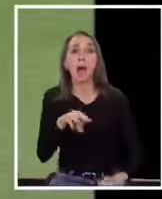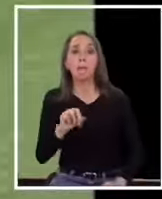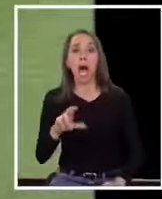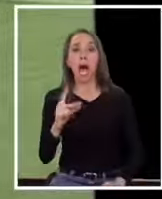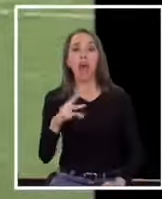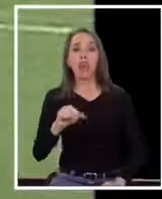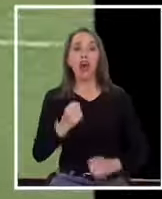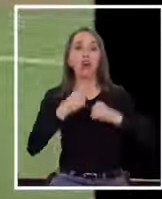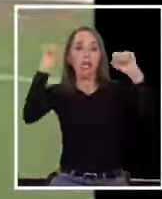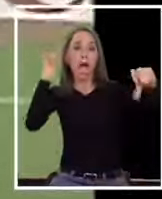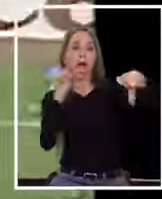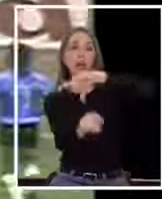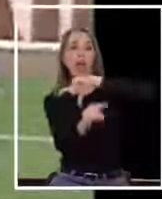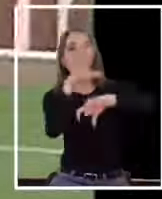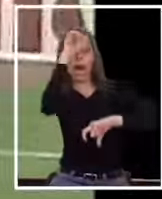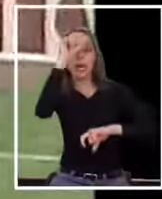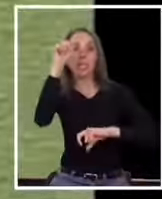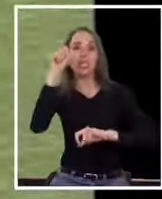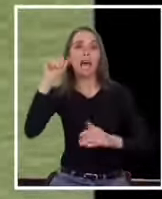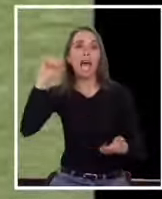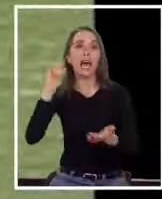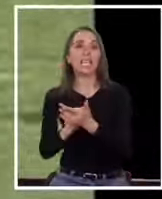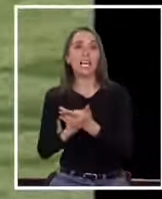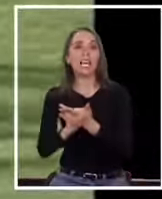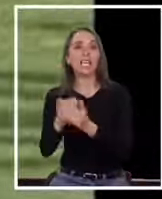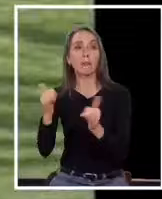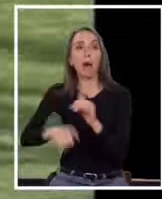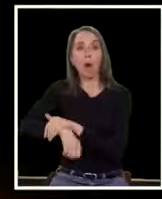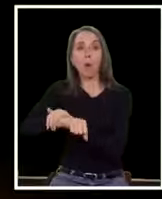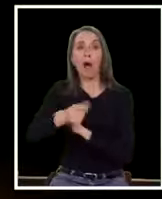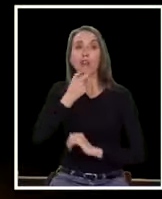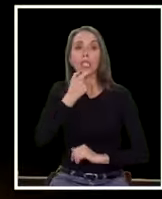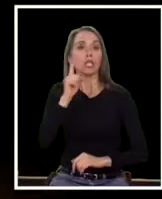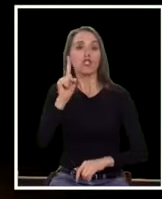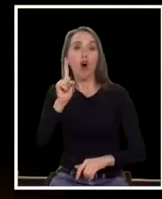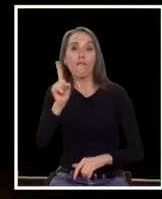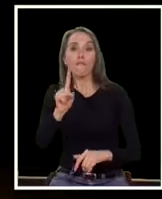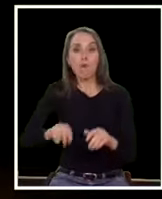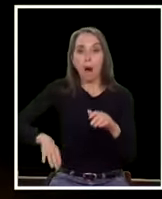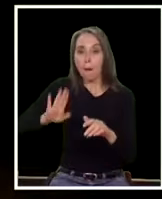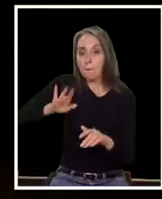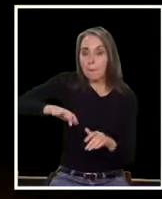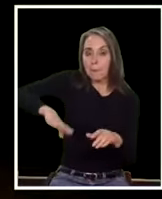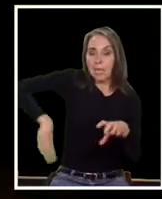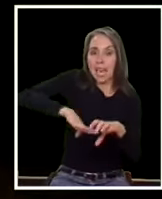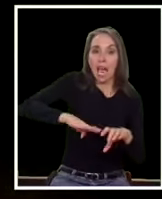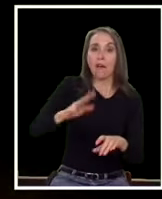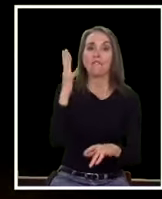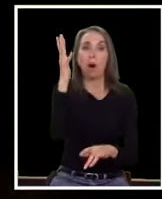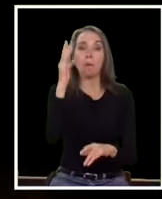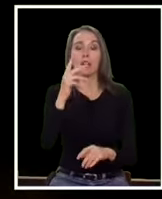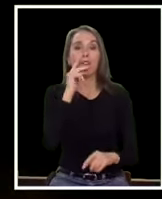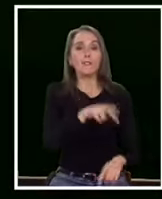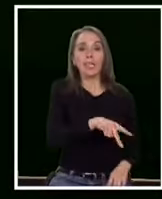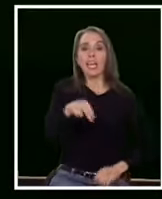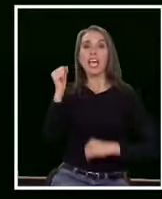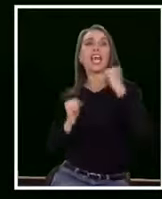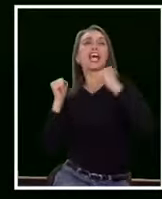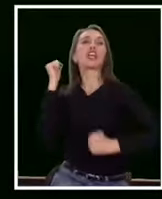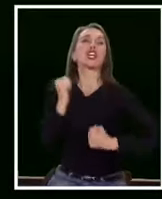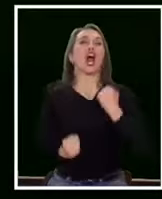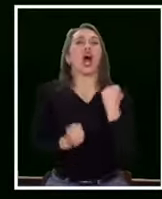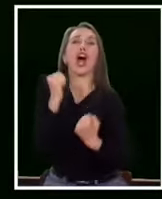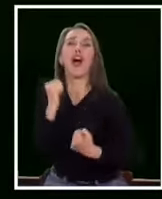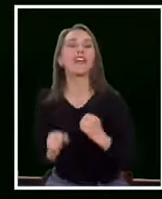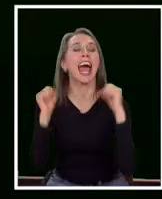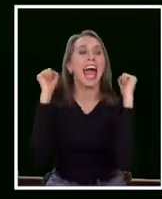para Argentina. Están reclamando una mano los hombres ingleses. Pero después, viéndolo correr, viéndolo celebrar,